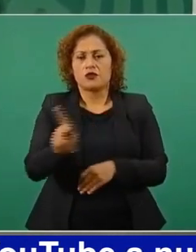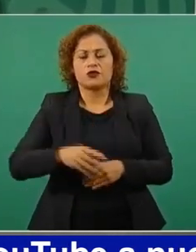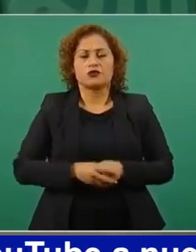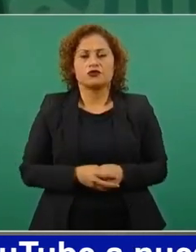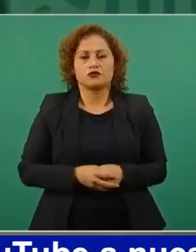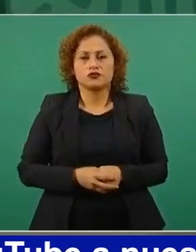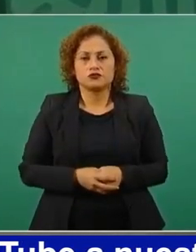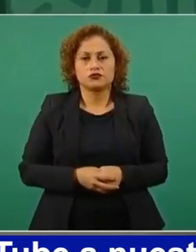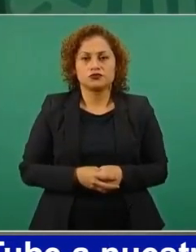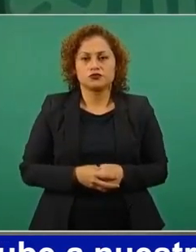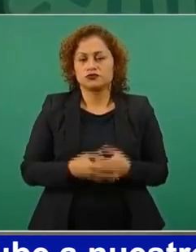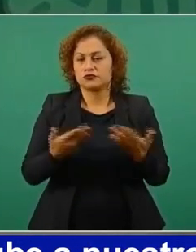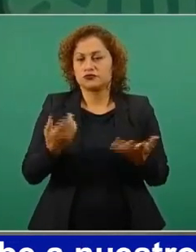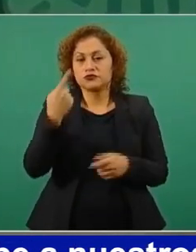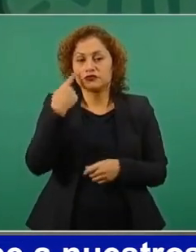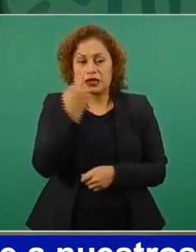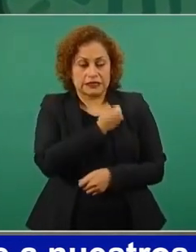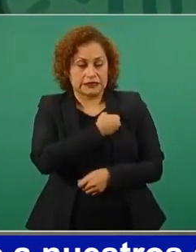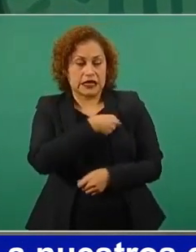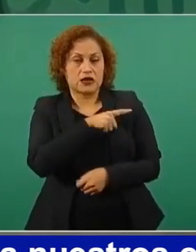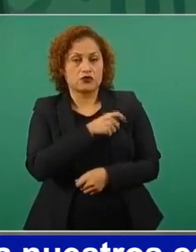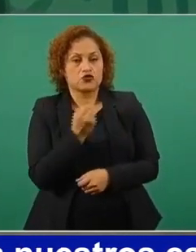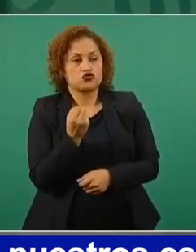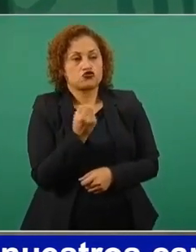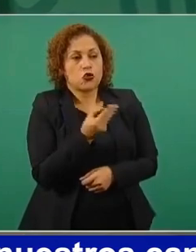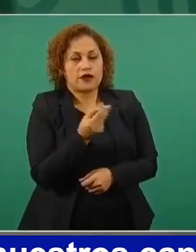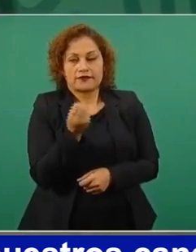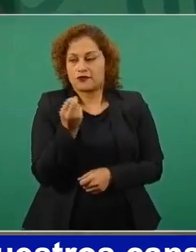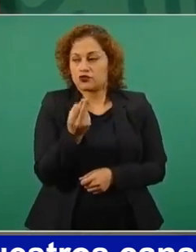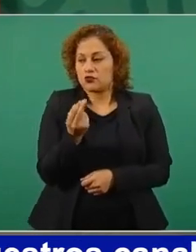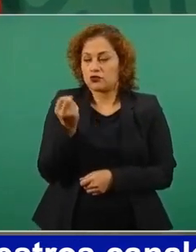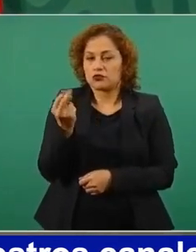La salud no es un privilegio, es un derecho,